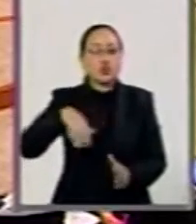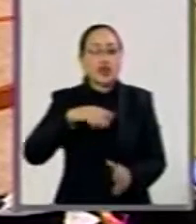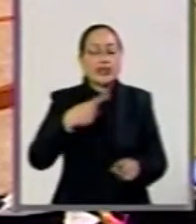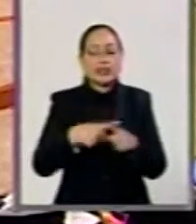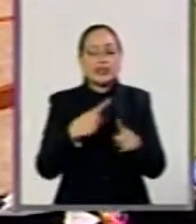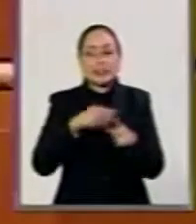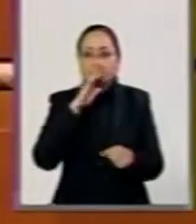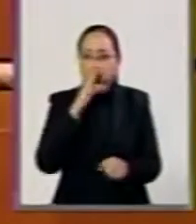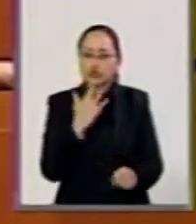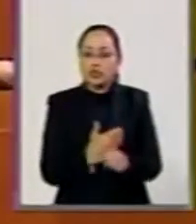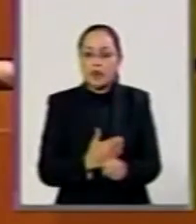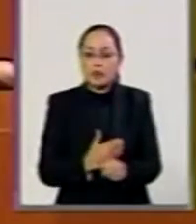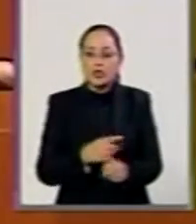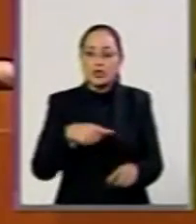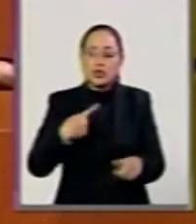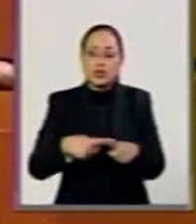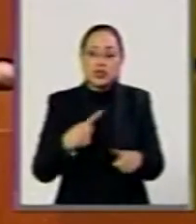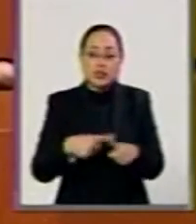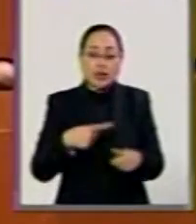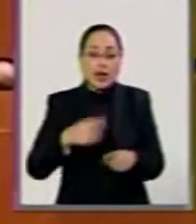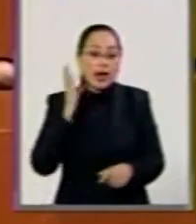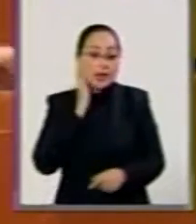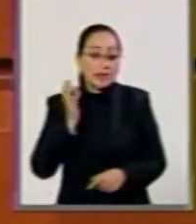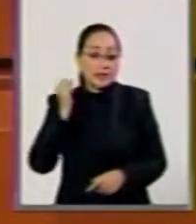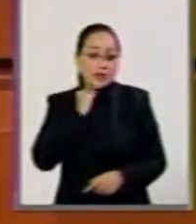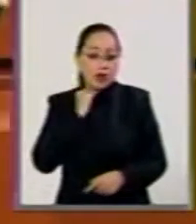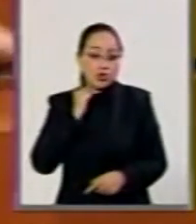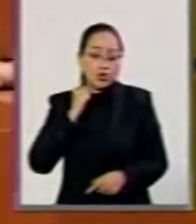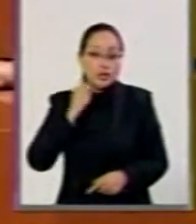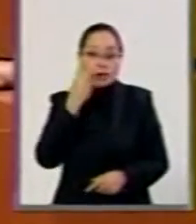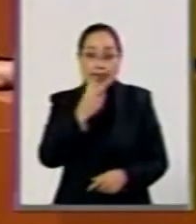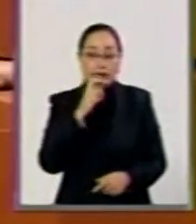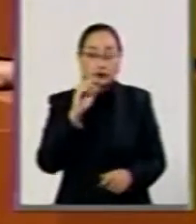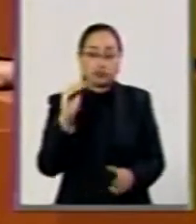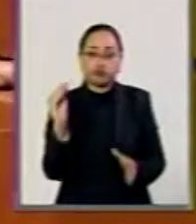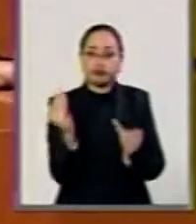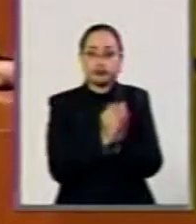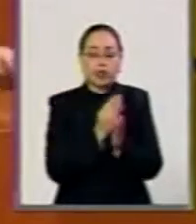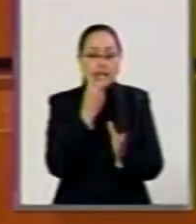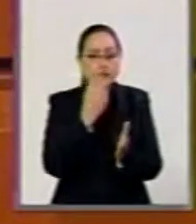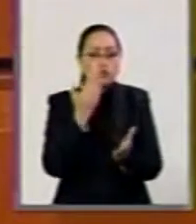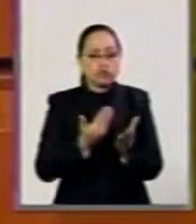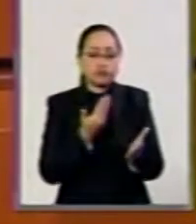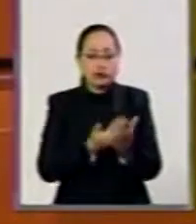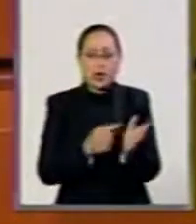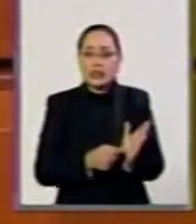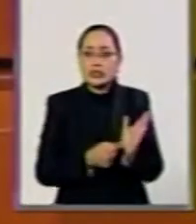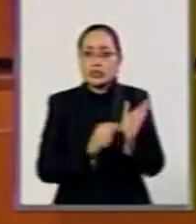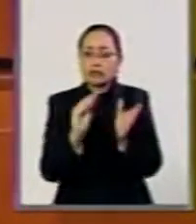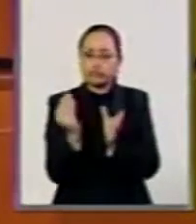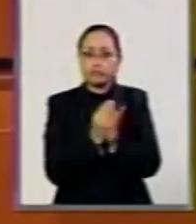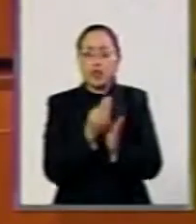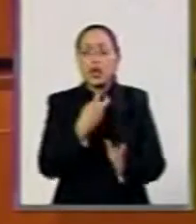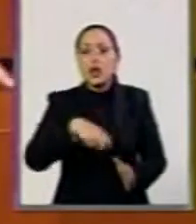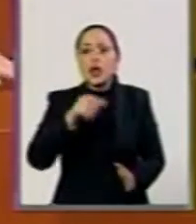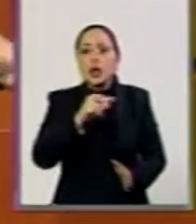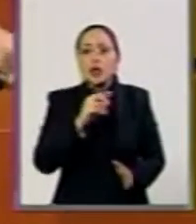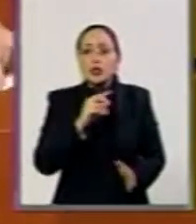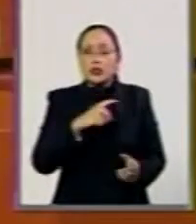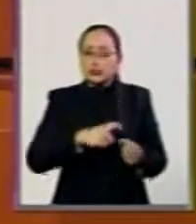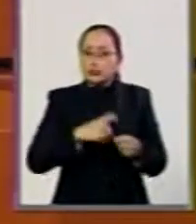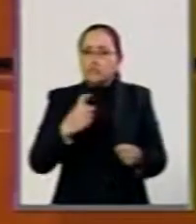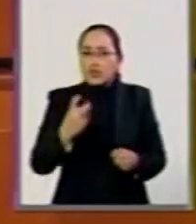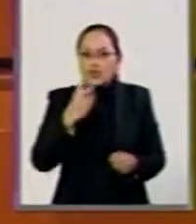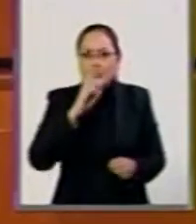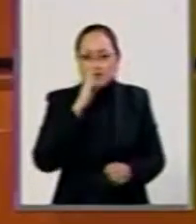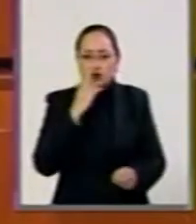esas responsabilidades, el Senado de la República, ante esta indiferencia que presenta, pues no va a ser excluido de